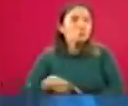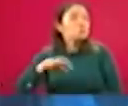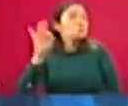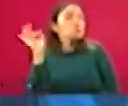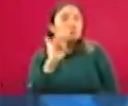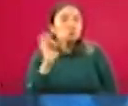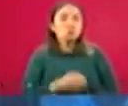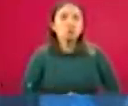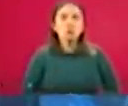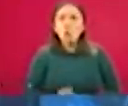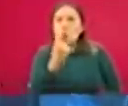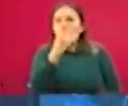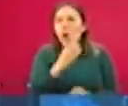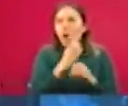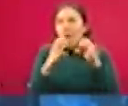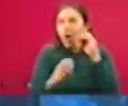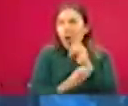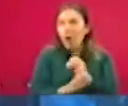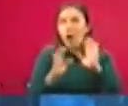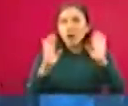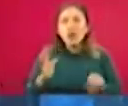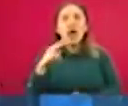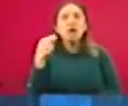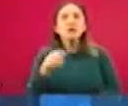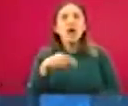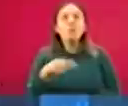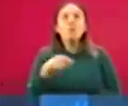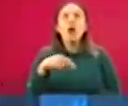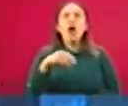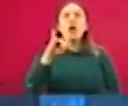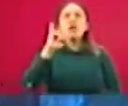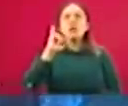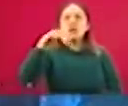Quisiera aprovechar para comentar que esta duda científica